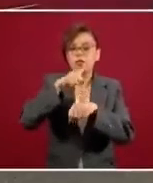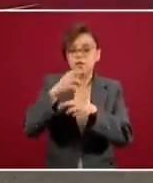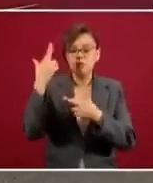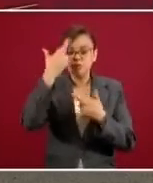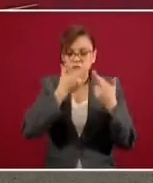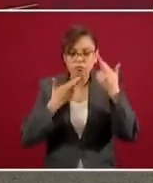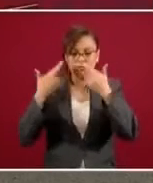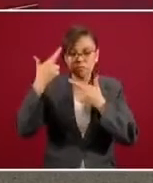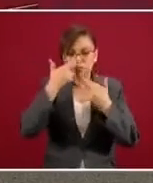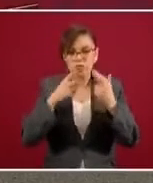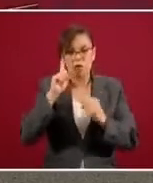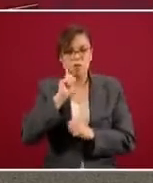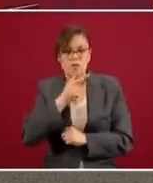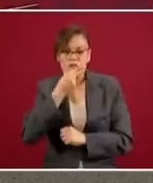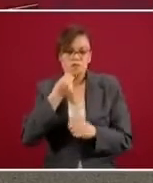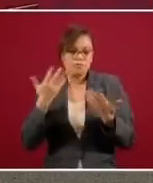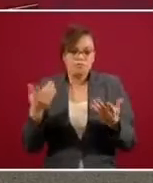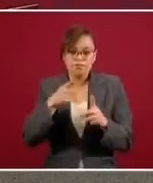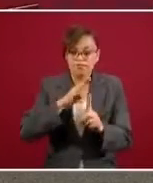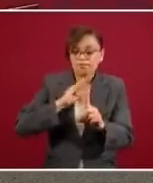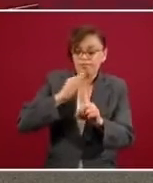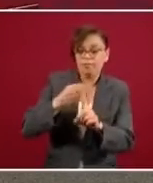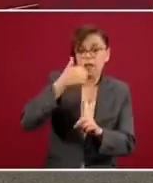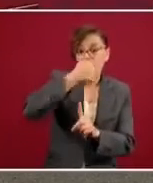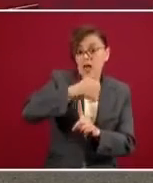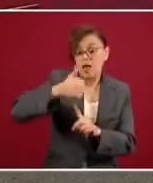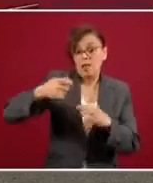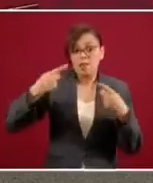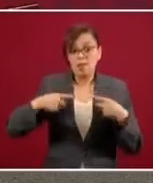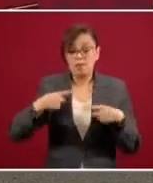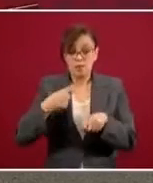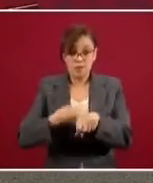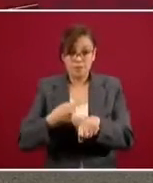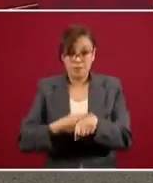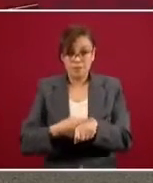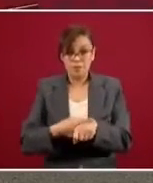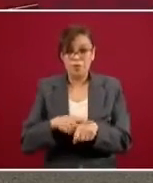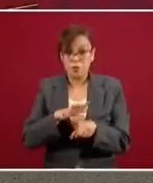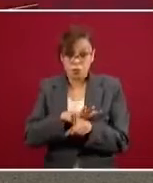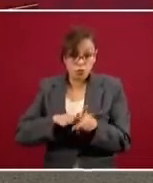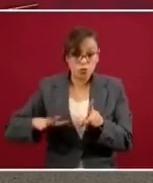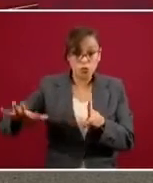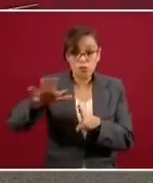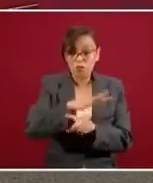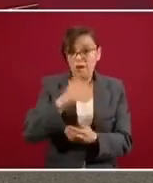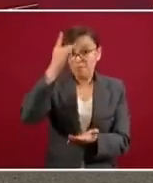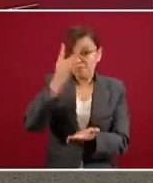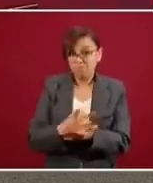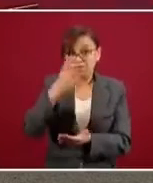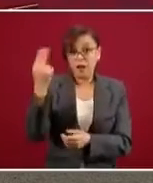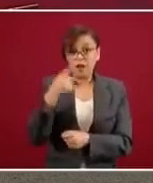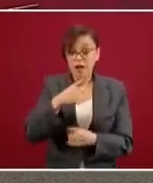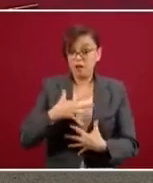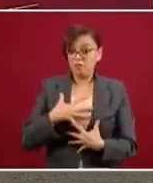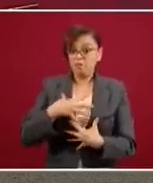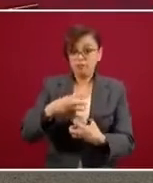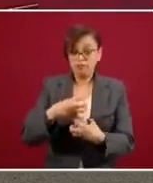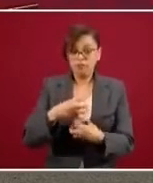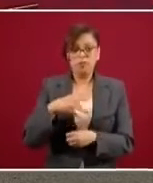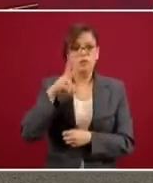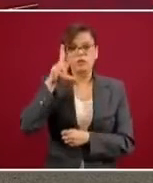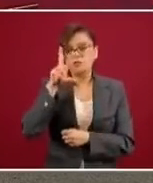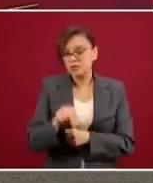médica, específicamente de cada paciente. Es decir, no todos los pacientes necesitan una placa de tórax, no todos los